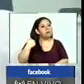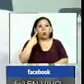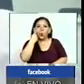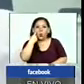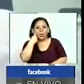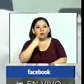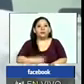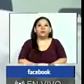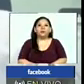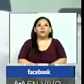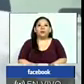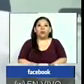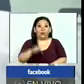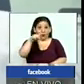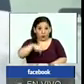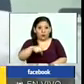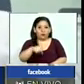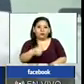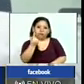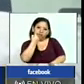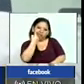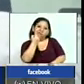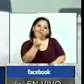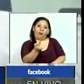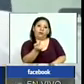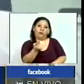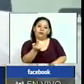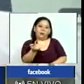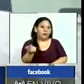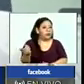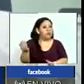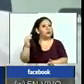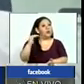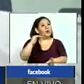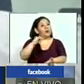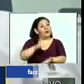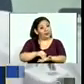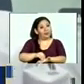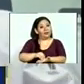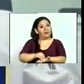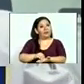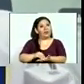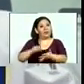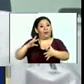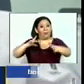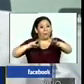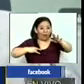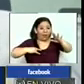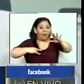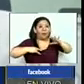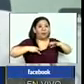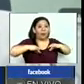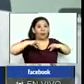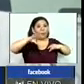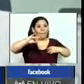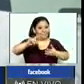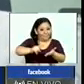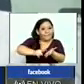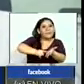Lo que estamos viendo en este momento es un repunte o rebrote de casos de una primera